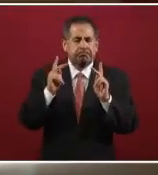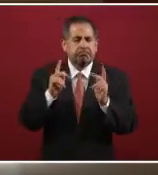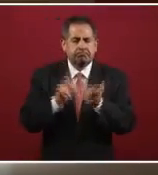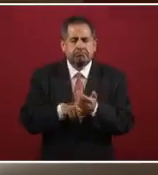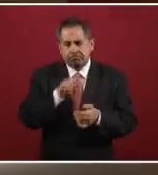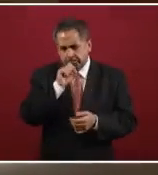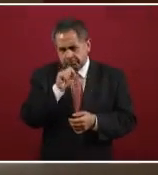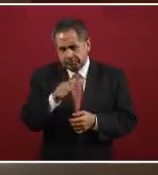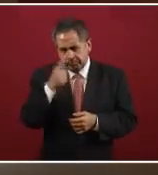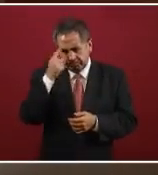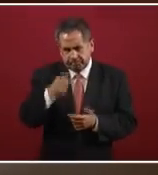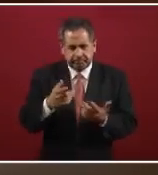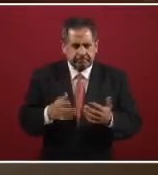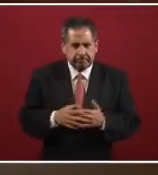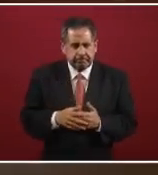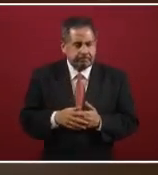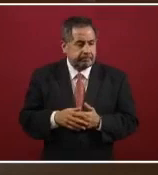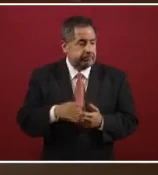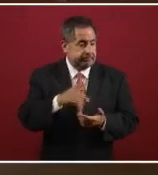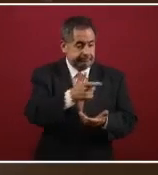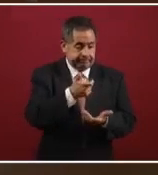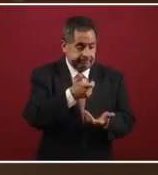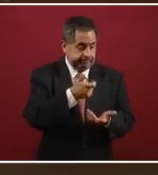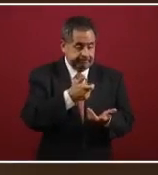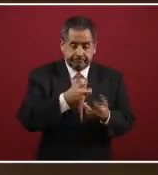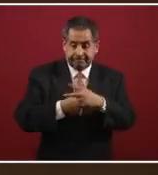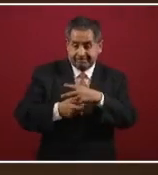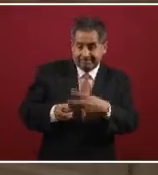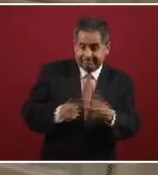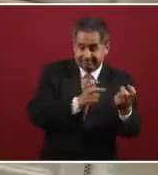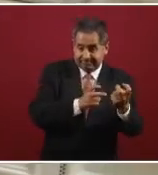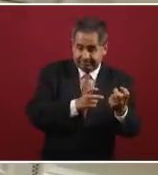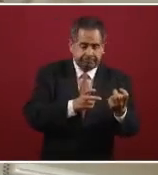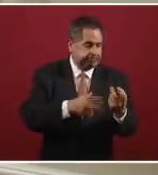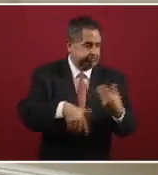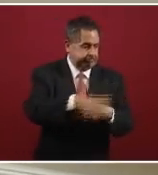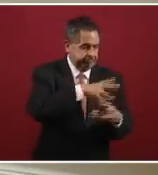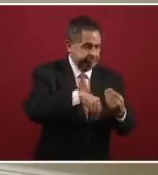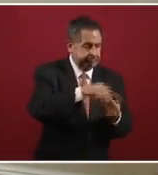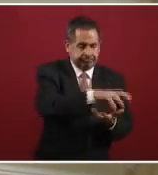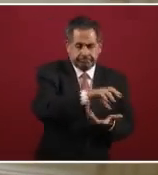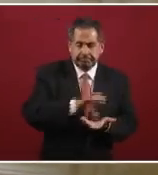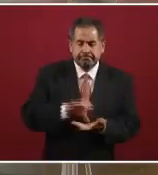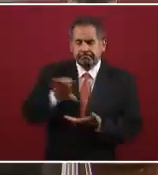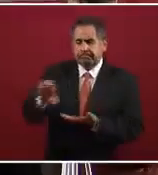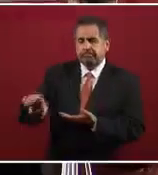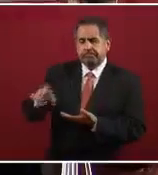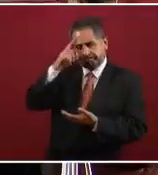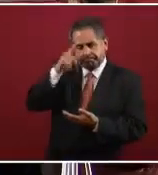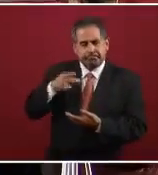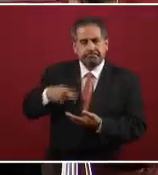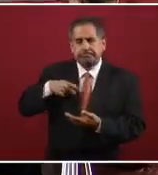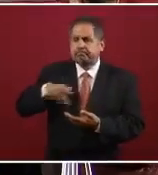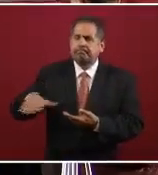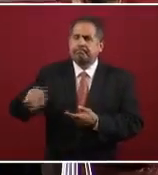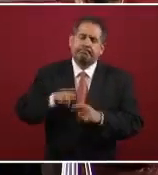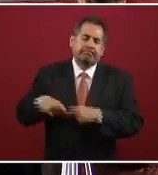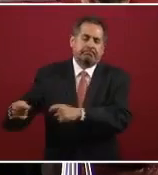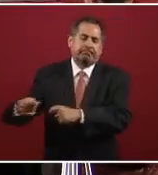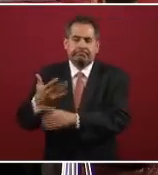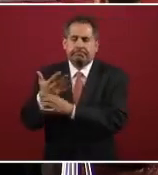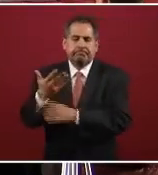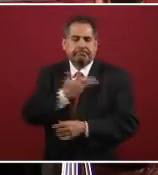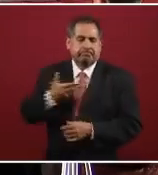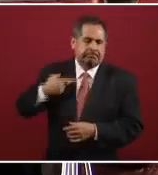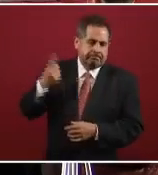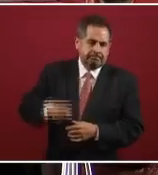subasta para devolverle al pueblo lo robado y cumplir cabalmente con la instrucción del señor presidente entonces ese sería